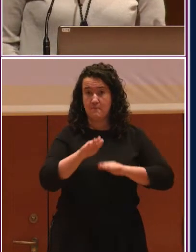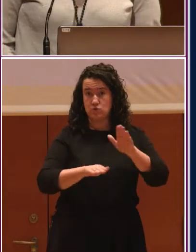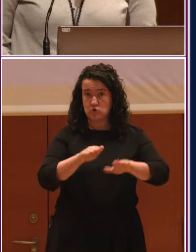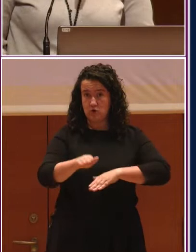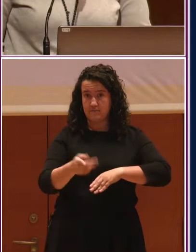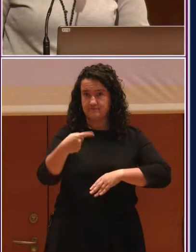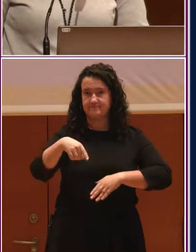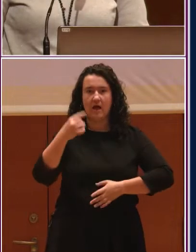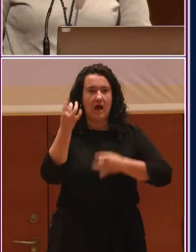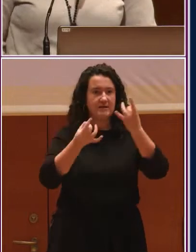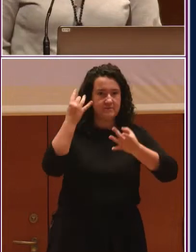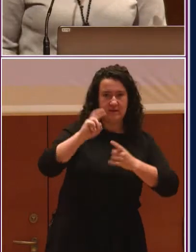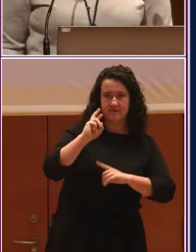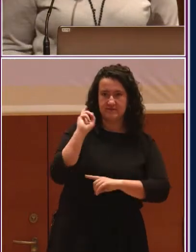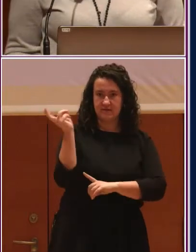parecidas